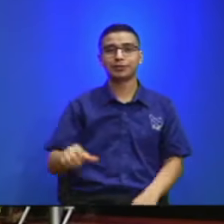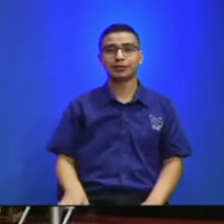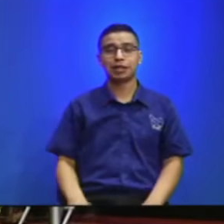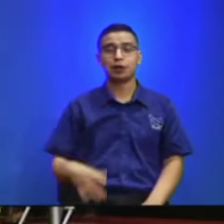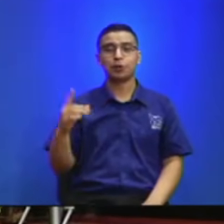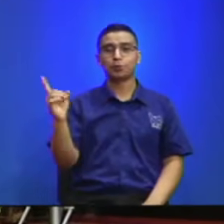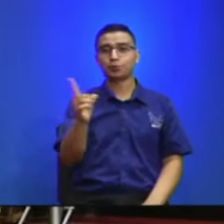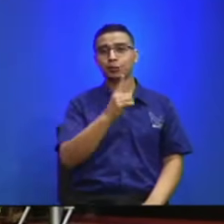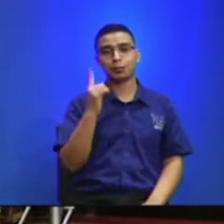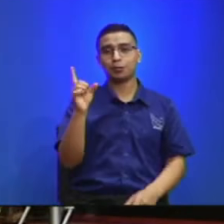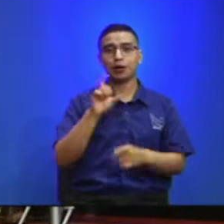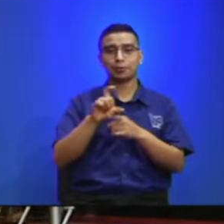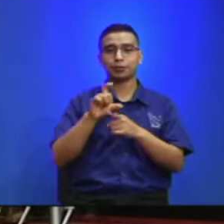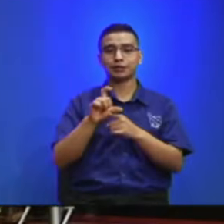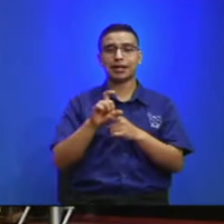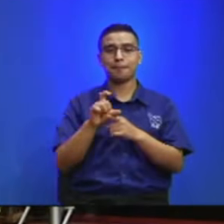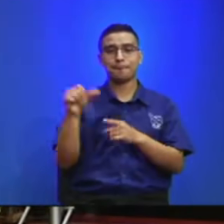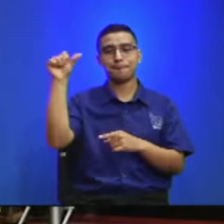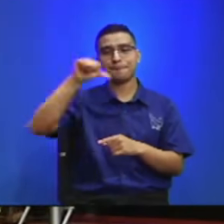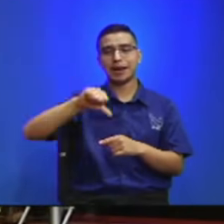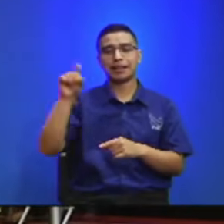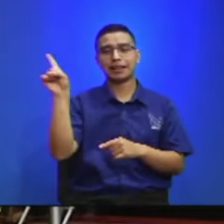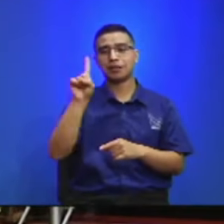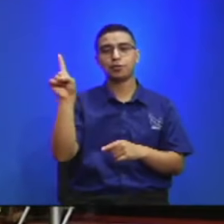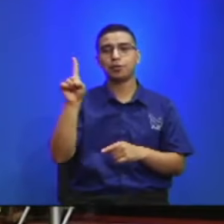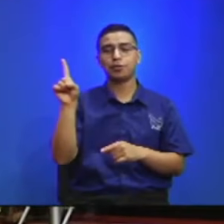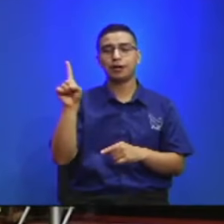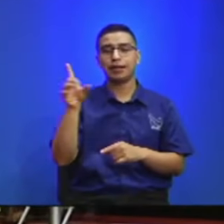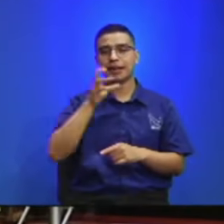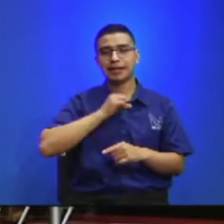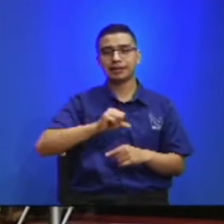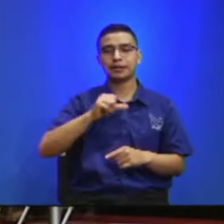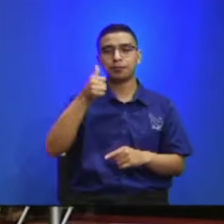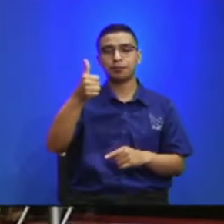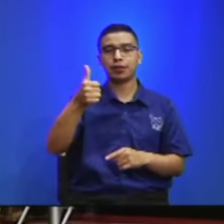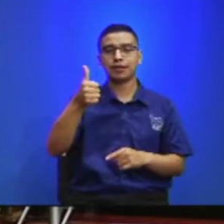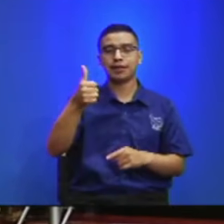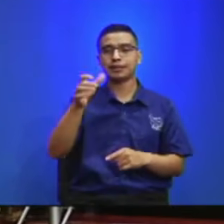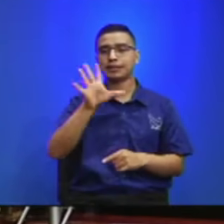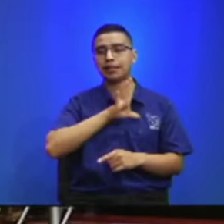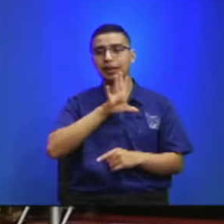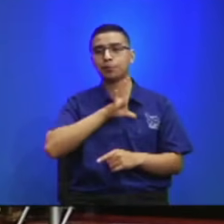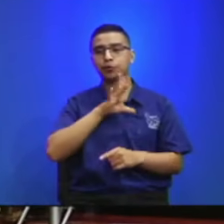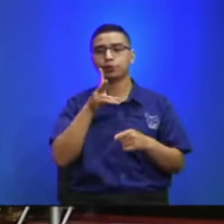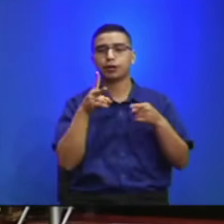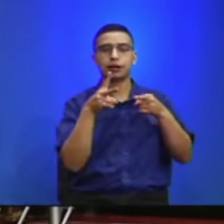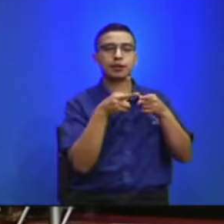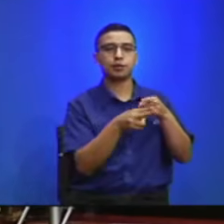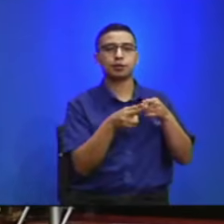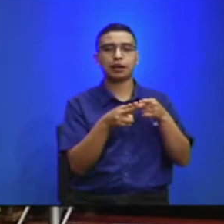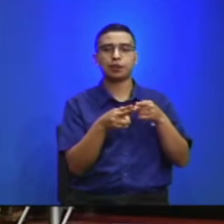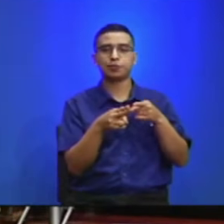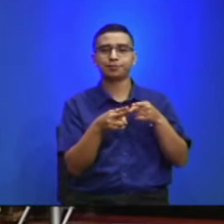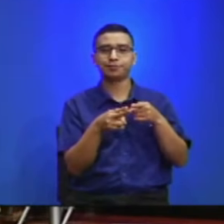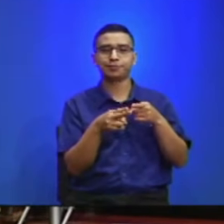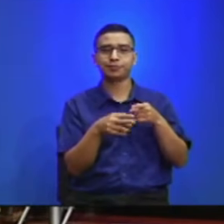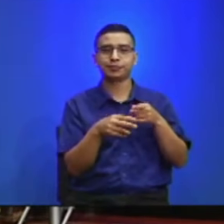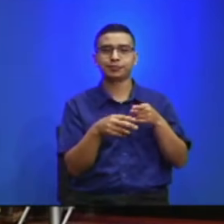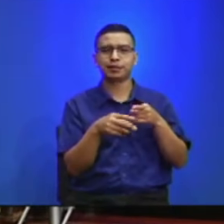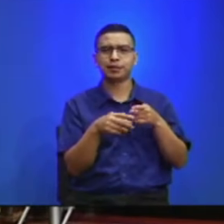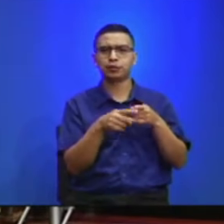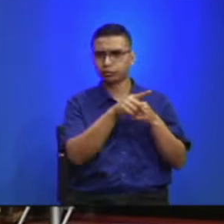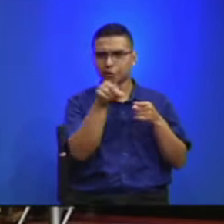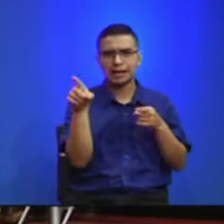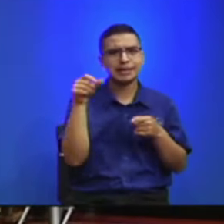toda cosa que traemos de ella que no pertenece a este reino hay que cortar verdad que está fácil entender eso